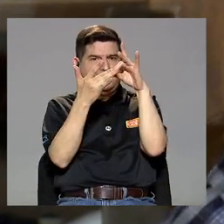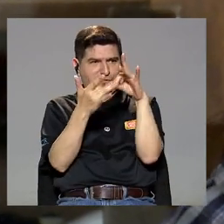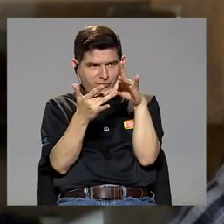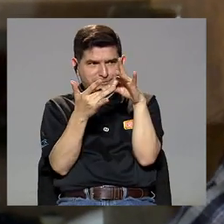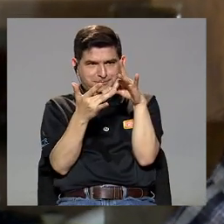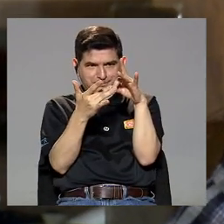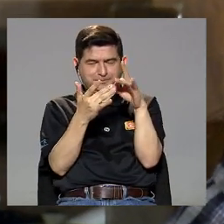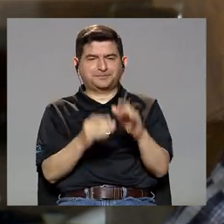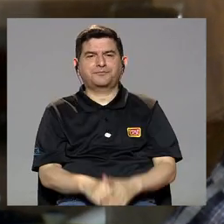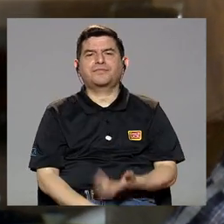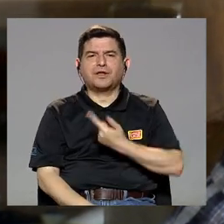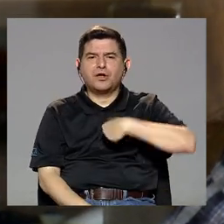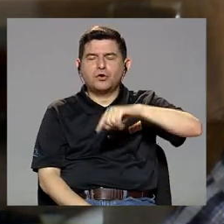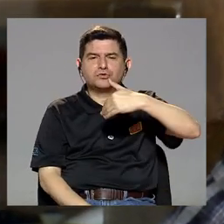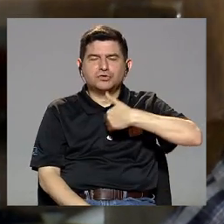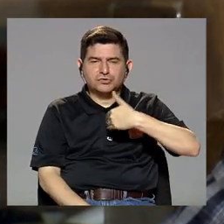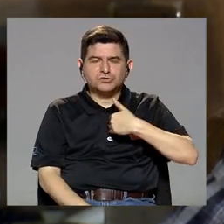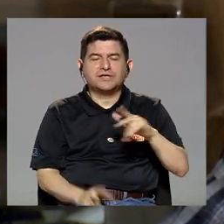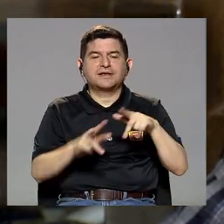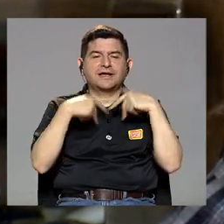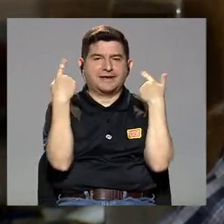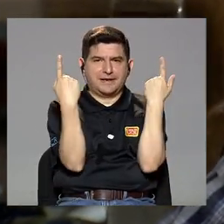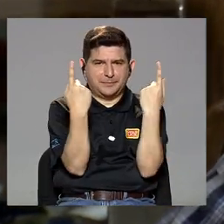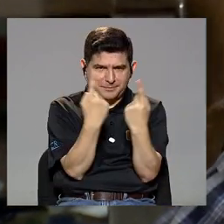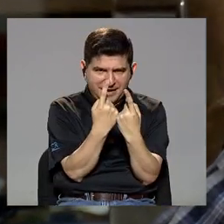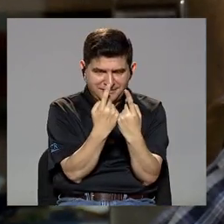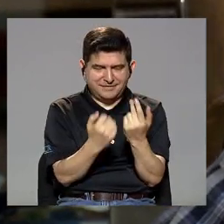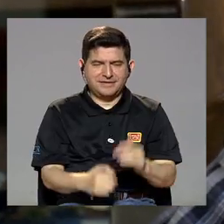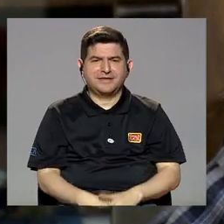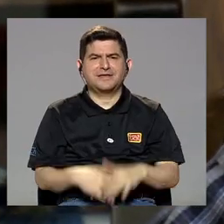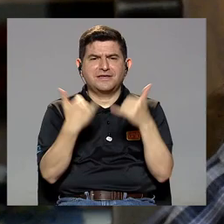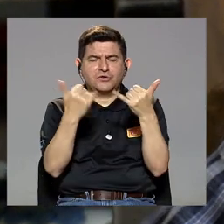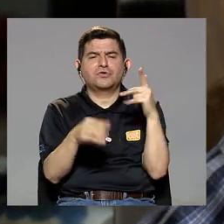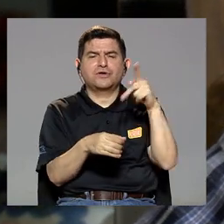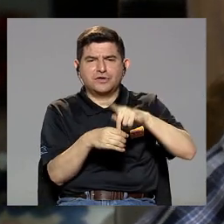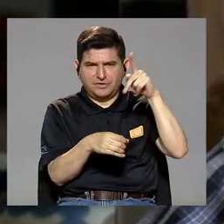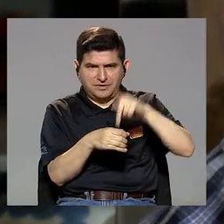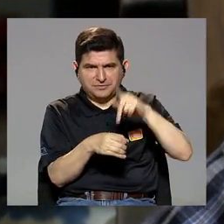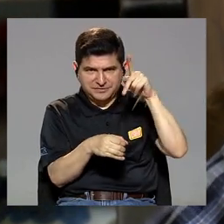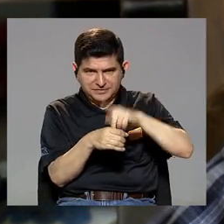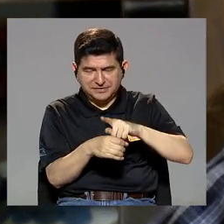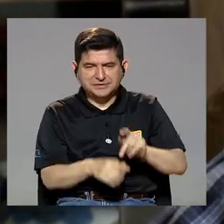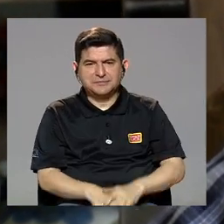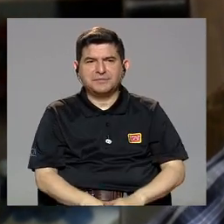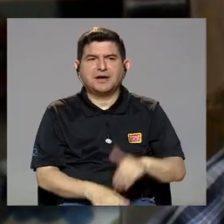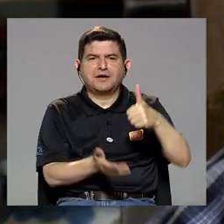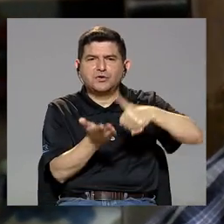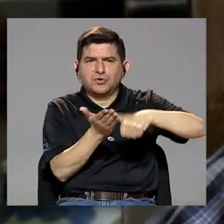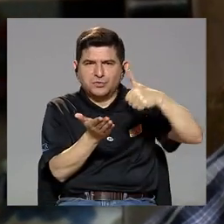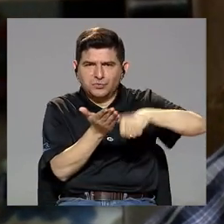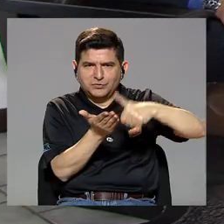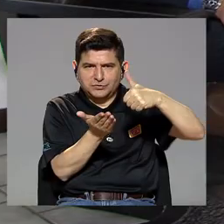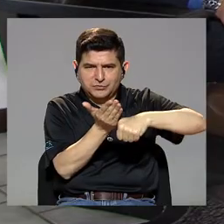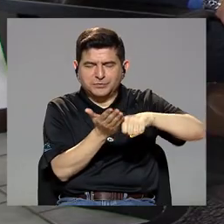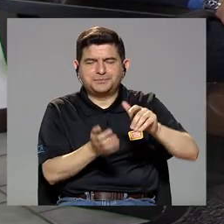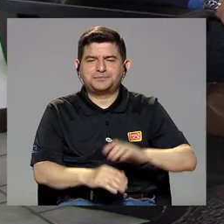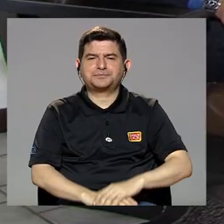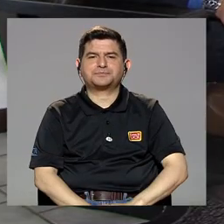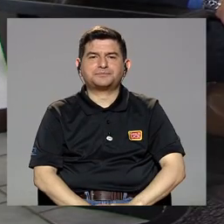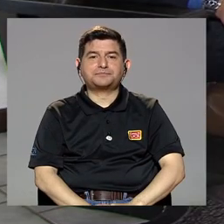nosotros teníamos el partido y ya íbamos a participar en las elecciones y todos